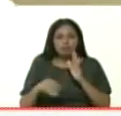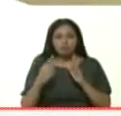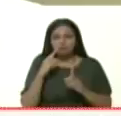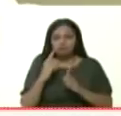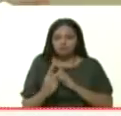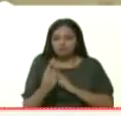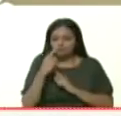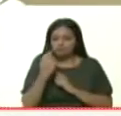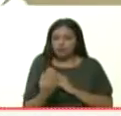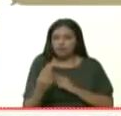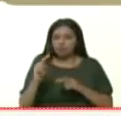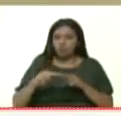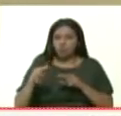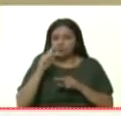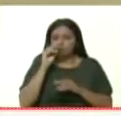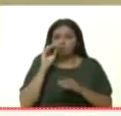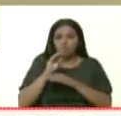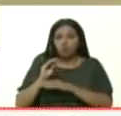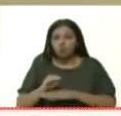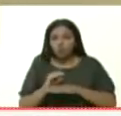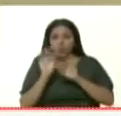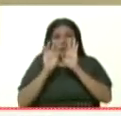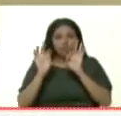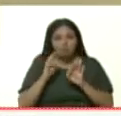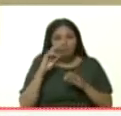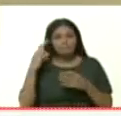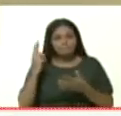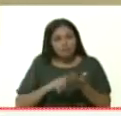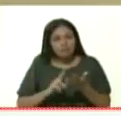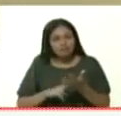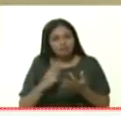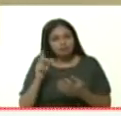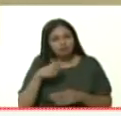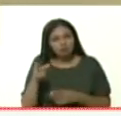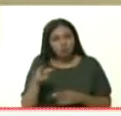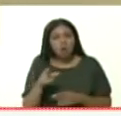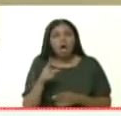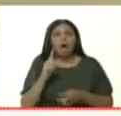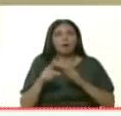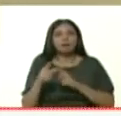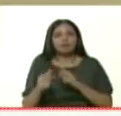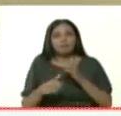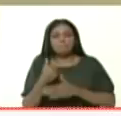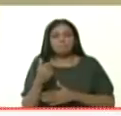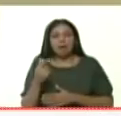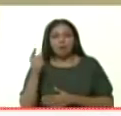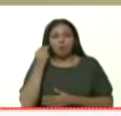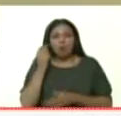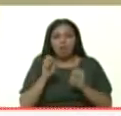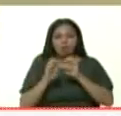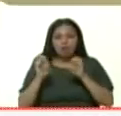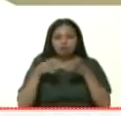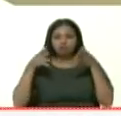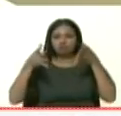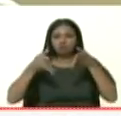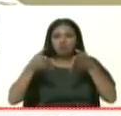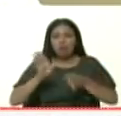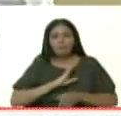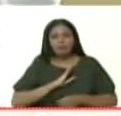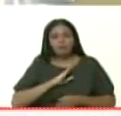niño que van criando de una forma, ¿verdad? A veces es más machista la educación que le da la